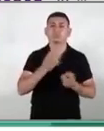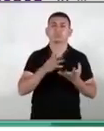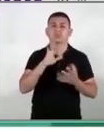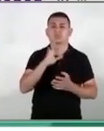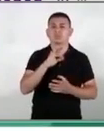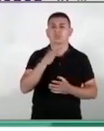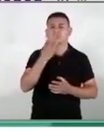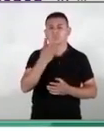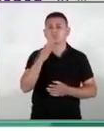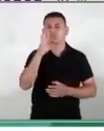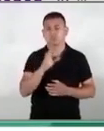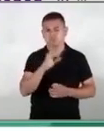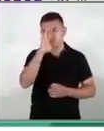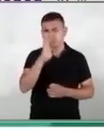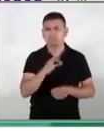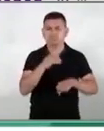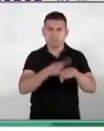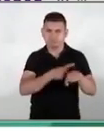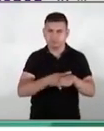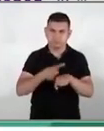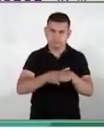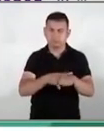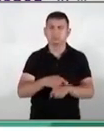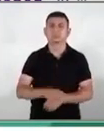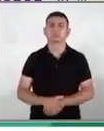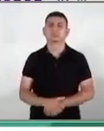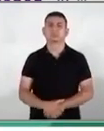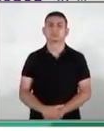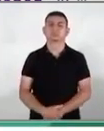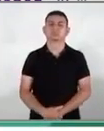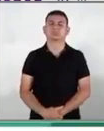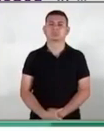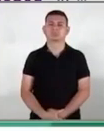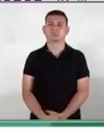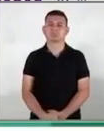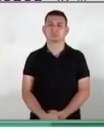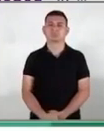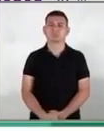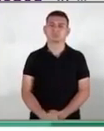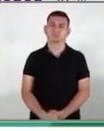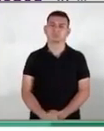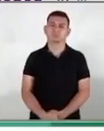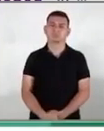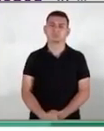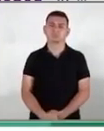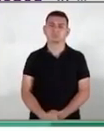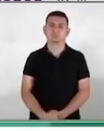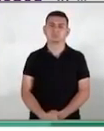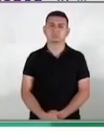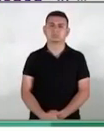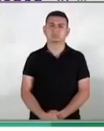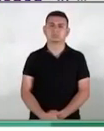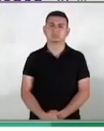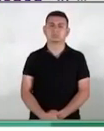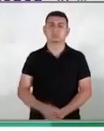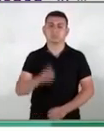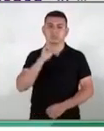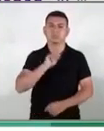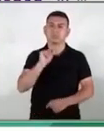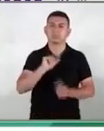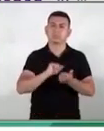un 44%. En realidad ya va incrementándose el número de casos también en